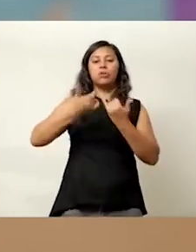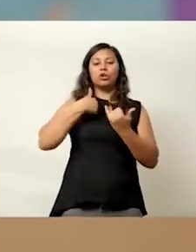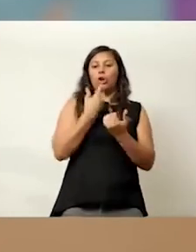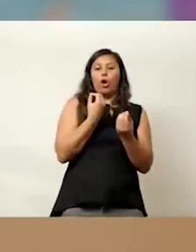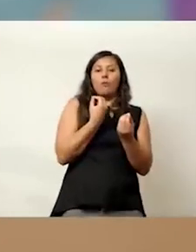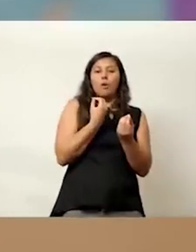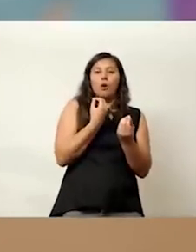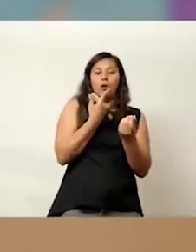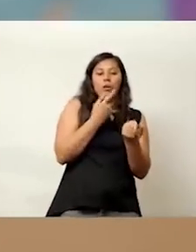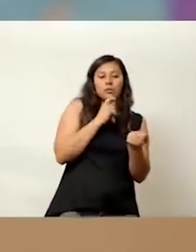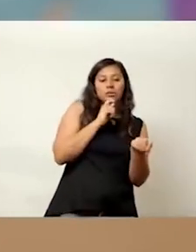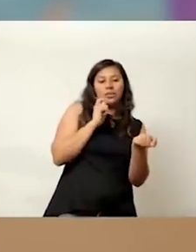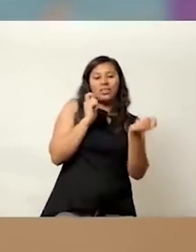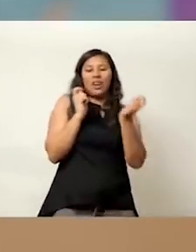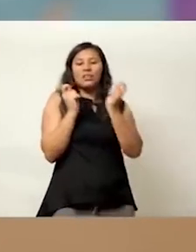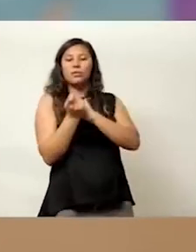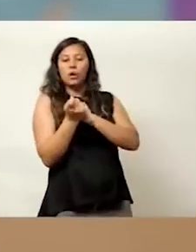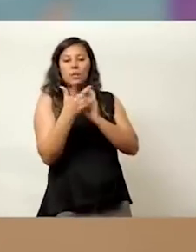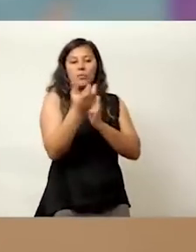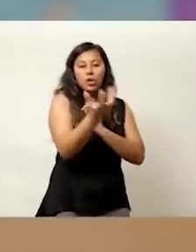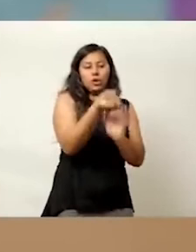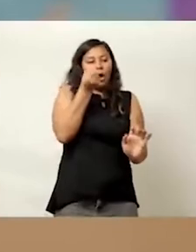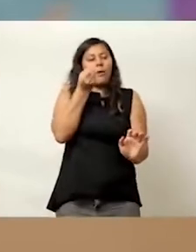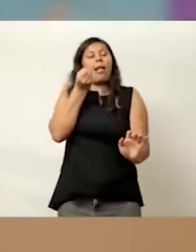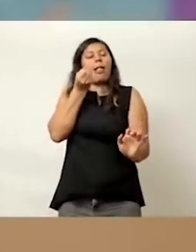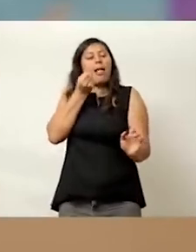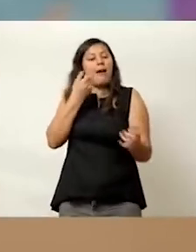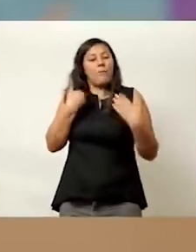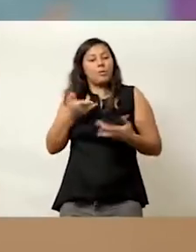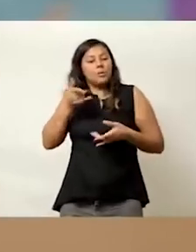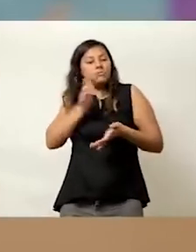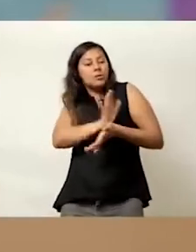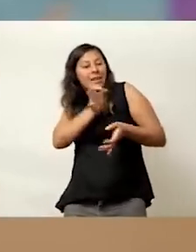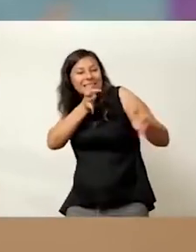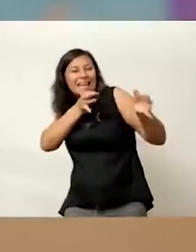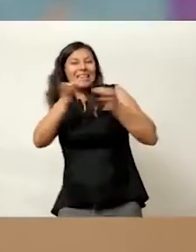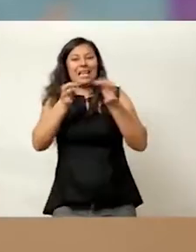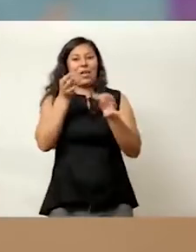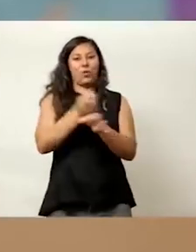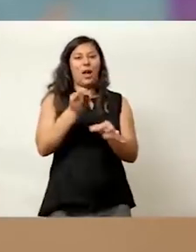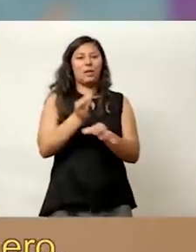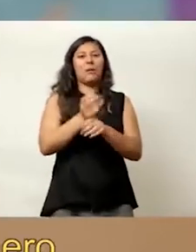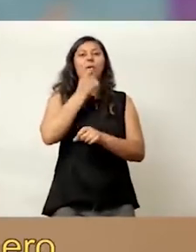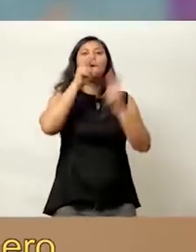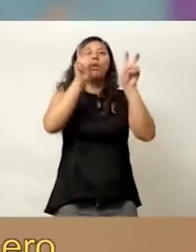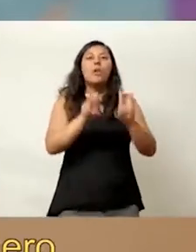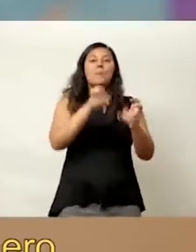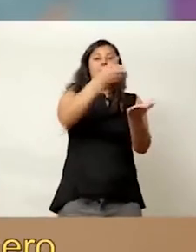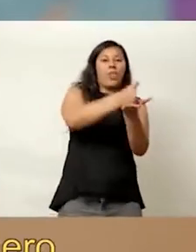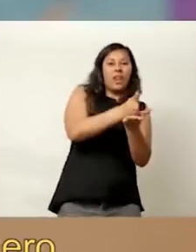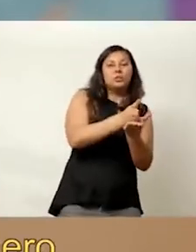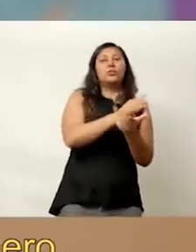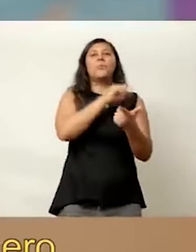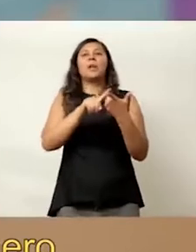aparecen discusiones que antes quizás ni siquiera nos hubiéramos planteado, porque no era el momento, no era la forma, no era el lugar. Se